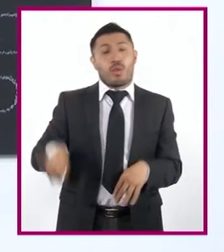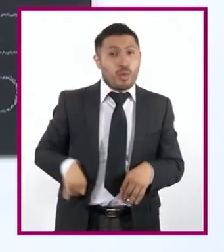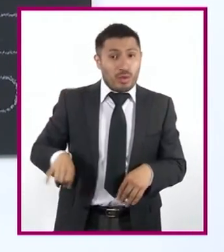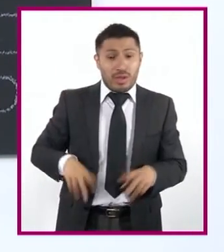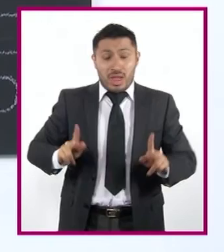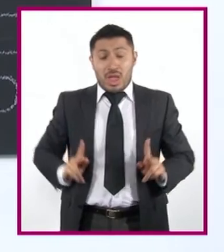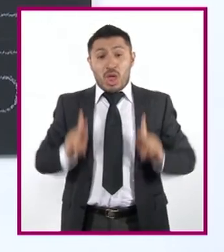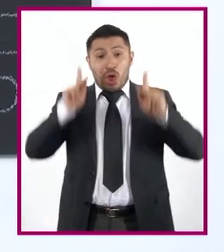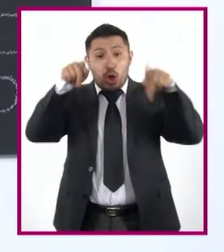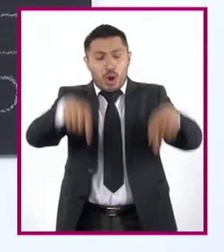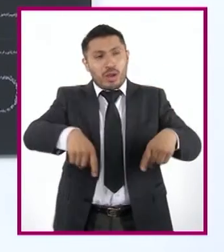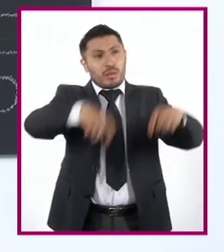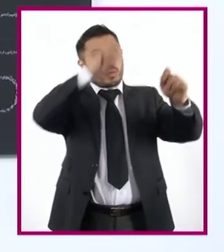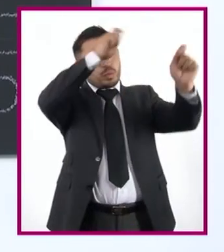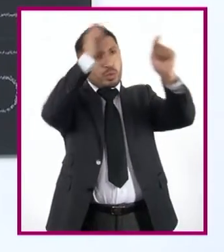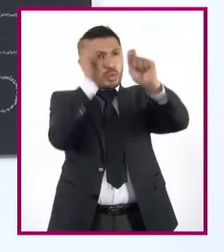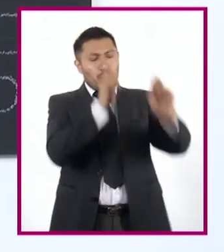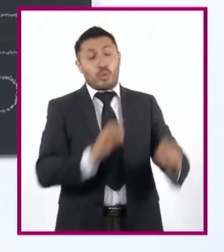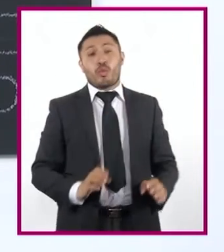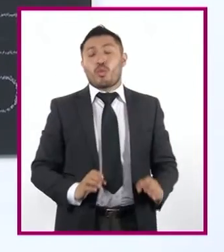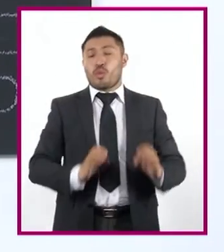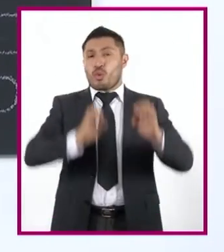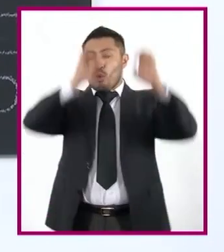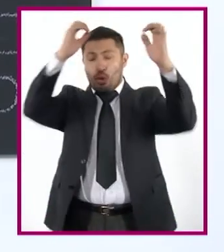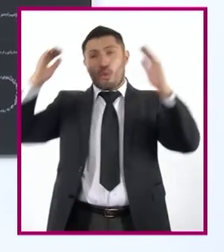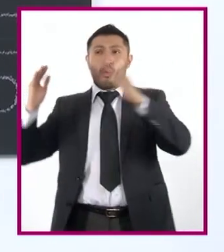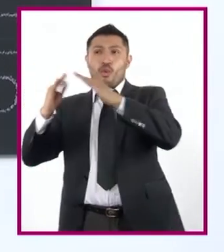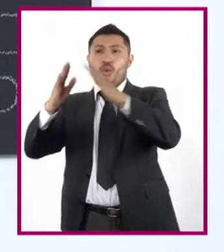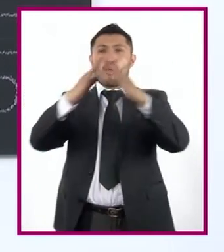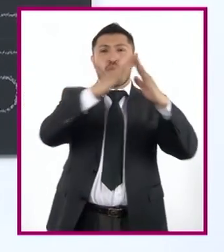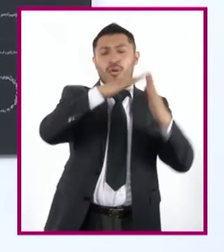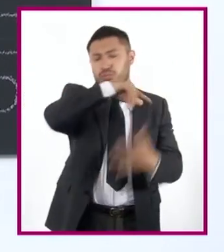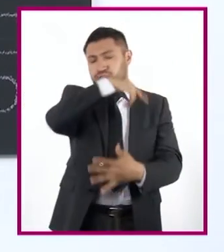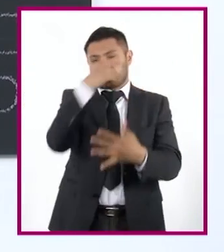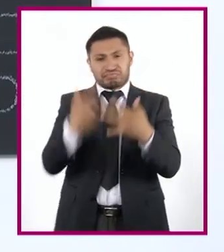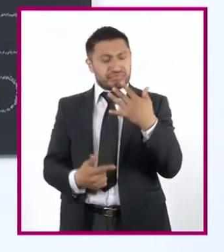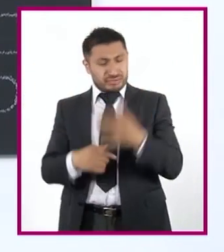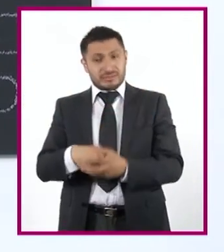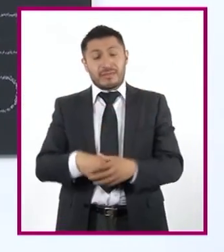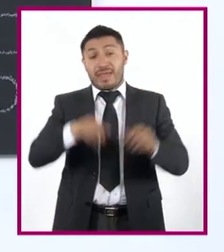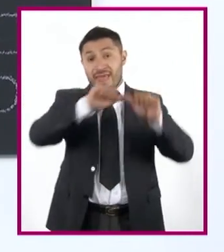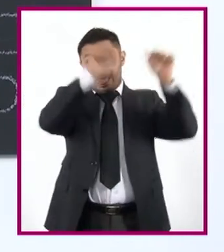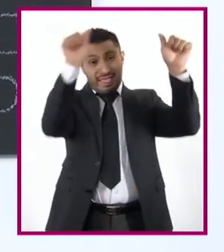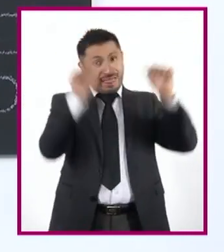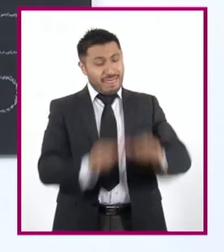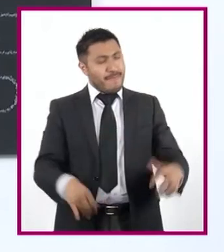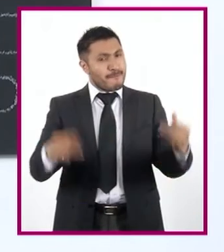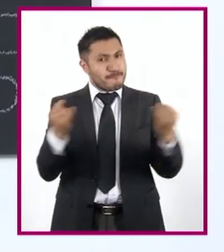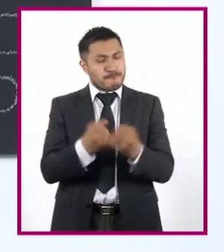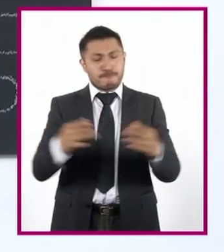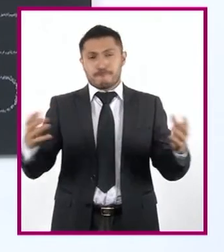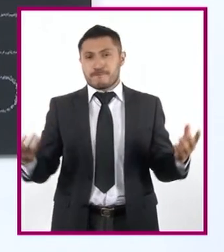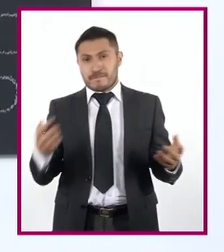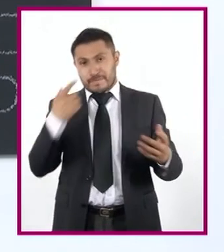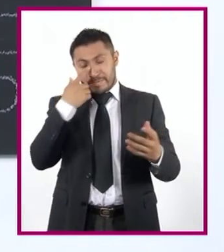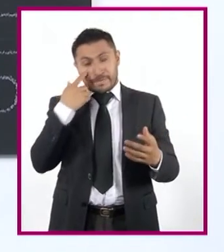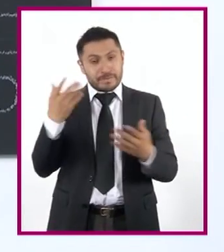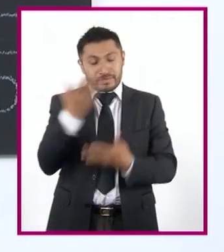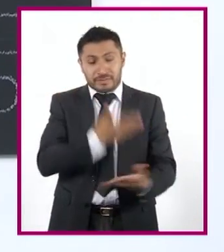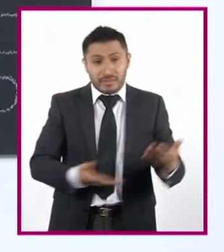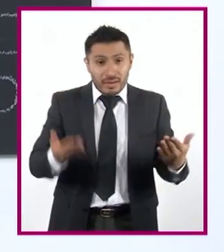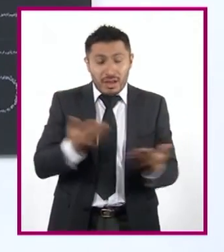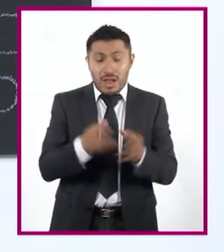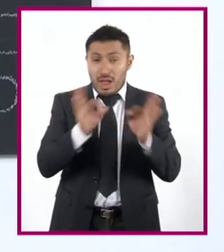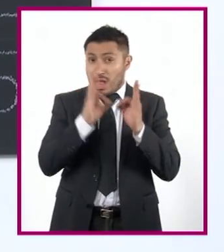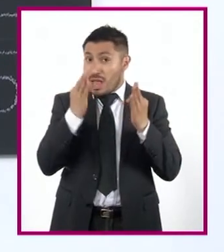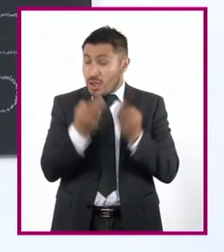puentes, monumentos, edificios, casas, etc. En el arte, al hacer combinaciones en el juego de